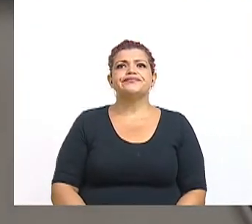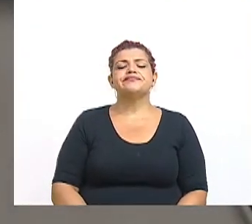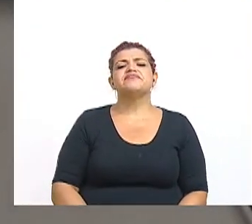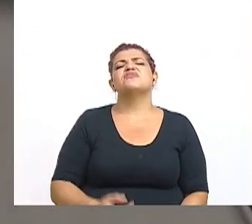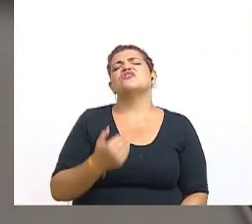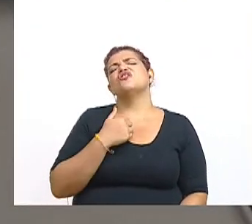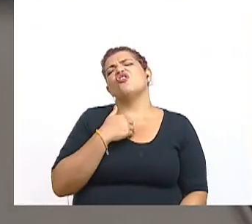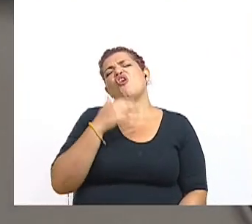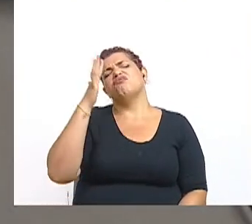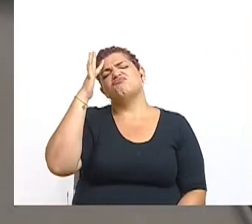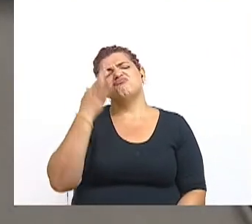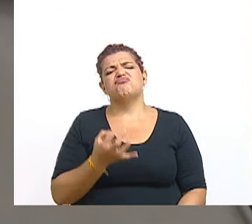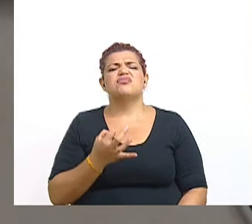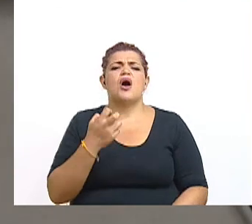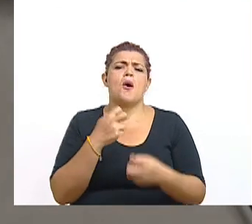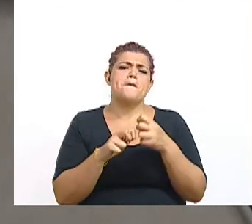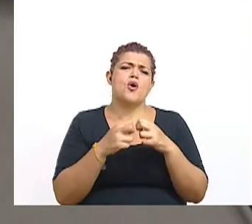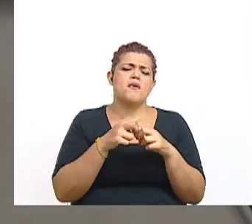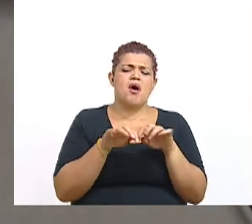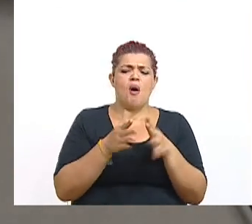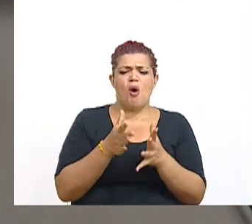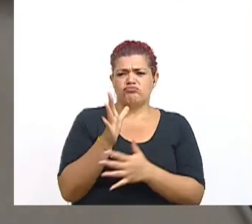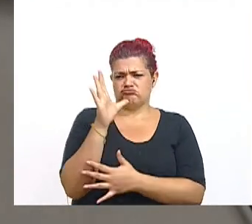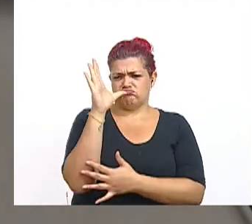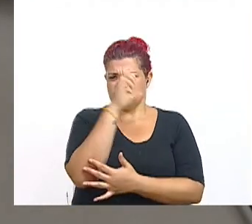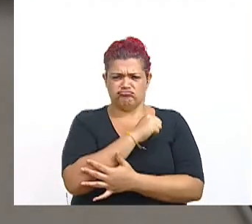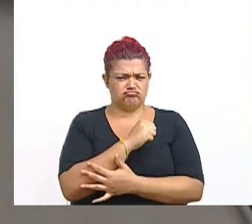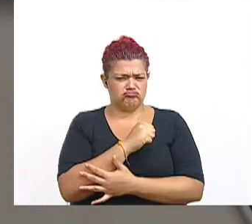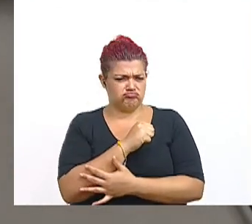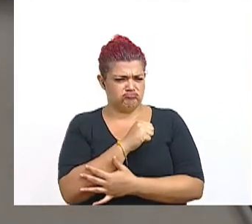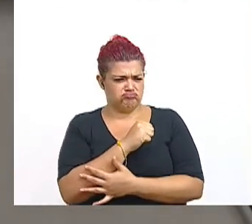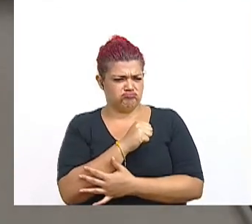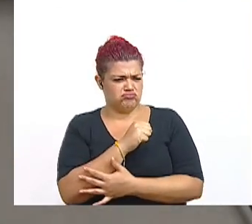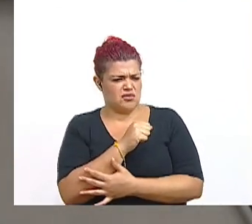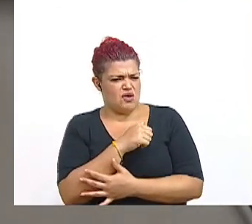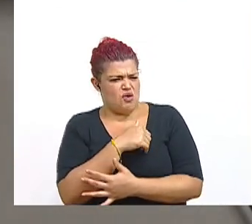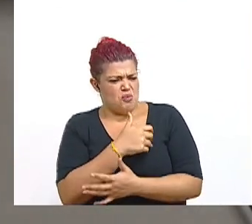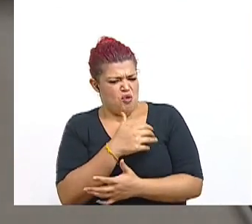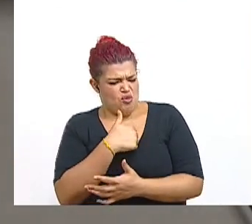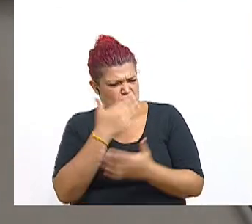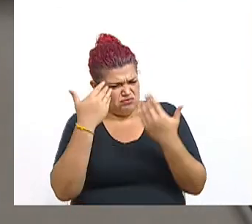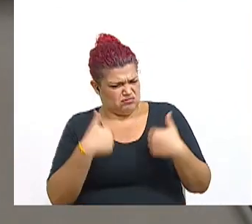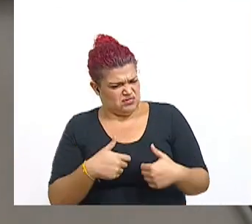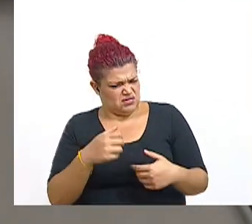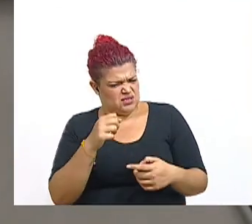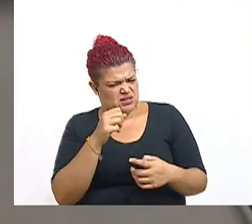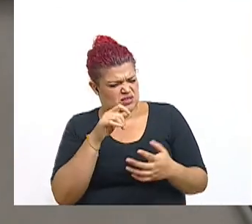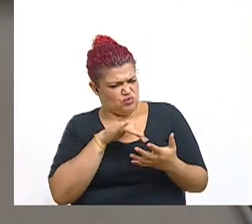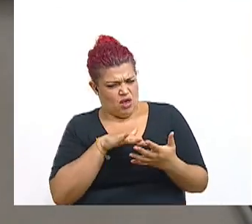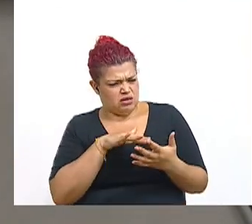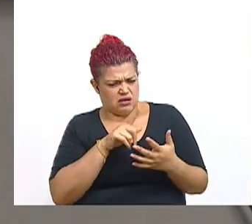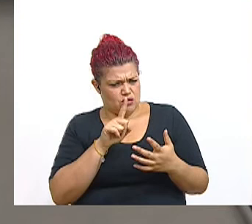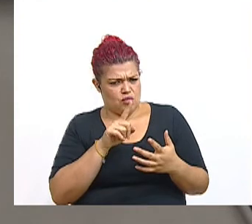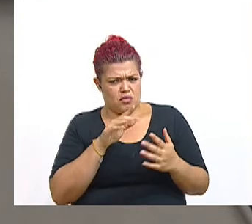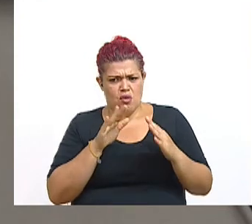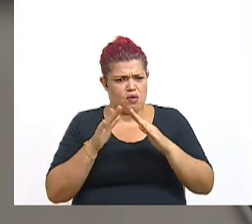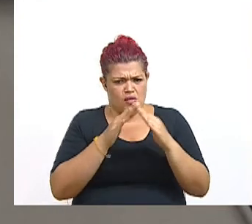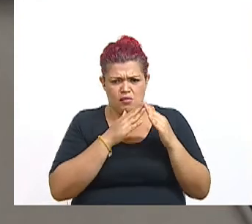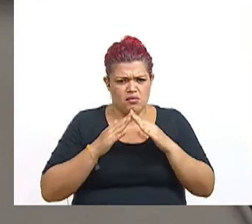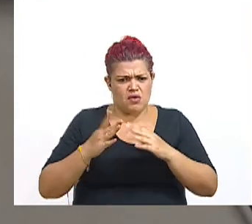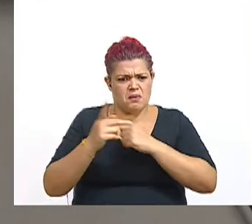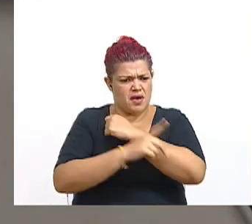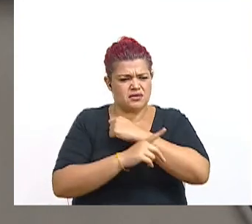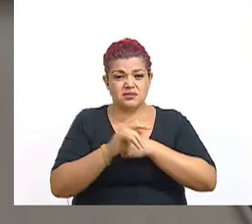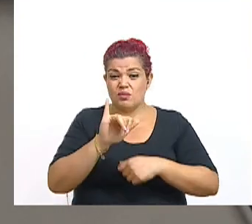Creo que el problema está en cómo acatamos la situación, no solo como estudiantes, sino como comunidad y país. Hay que saber que aunque no tengamos el